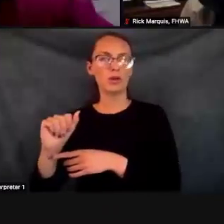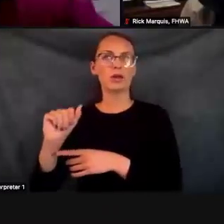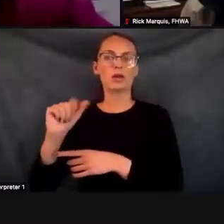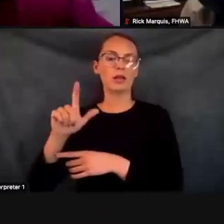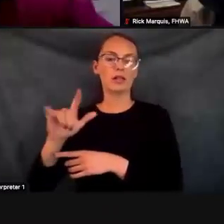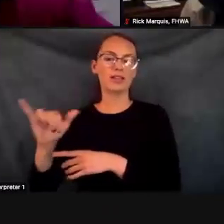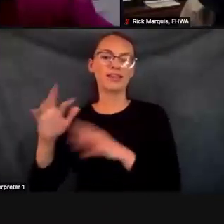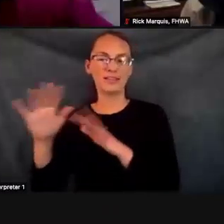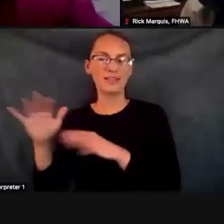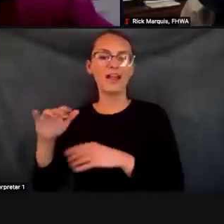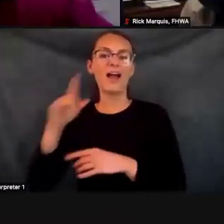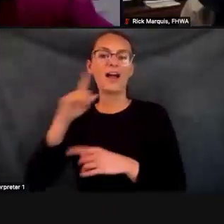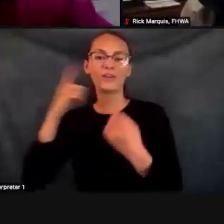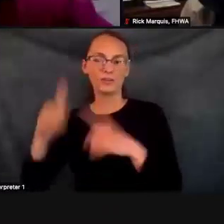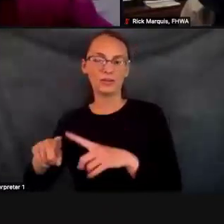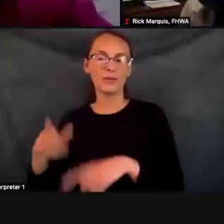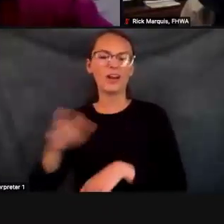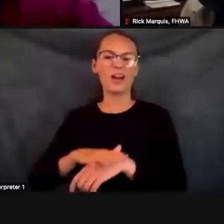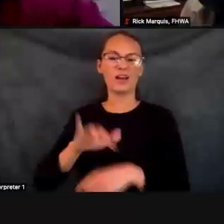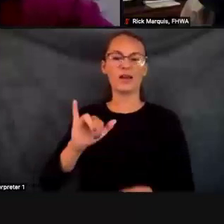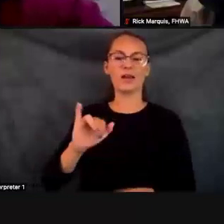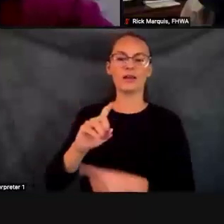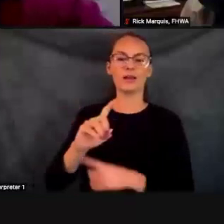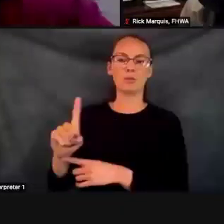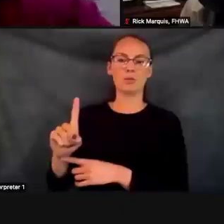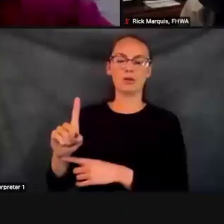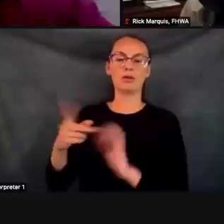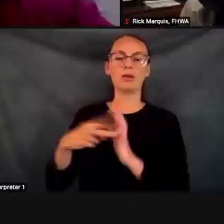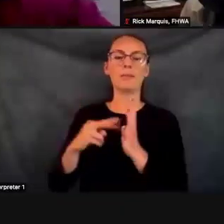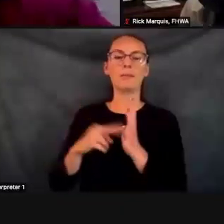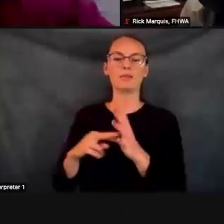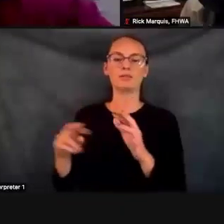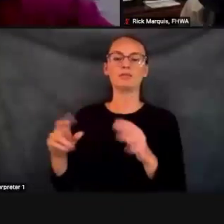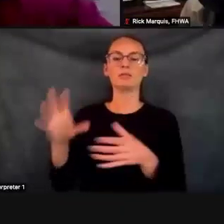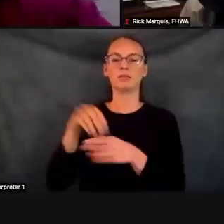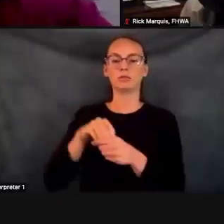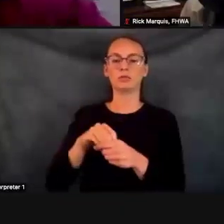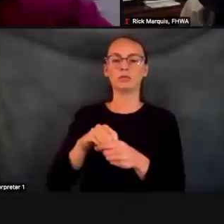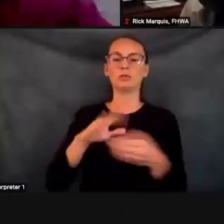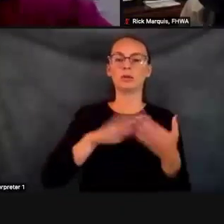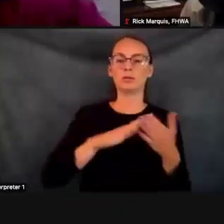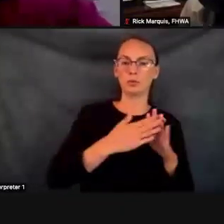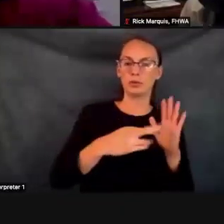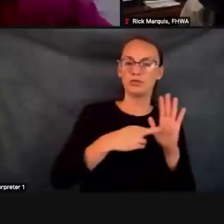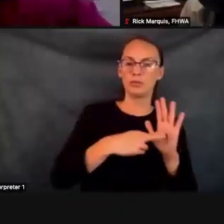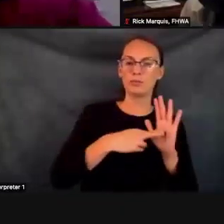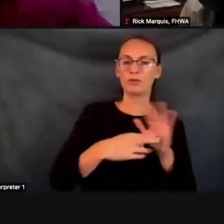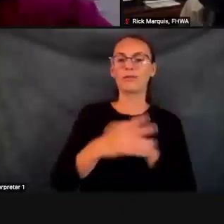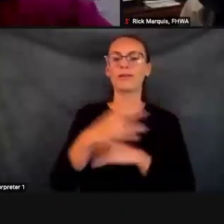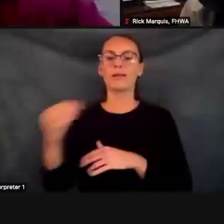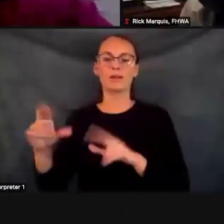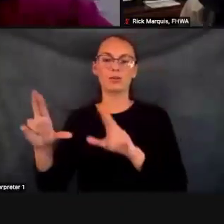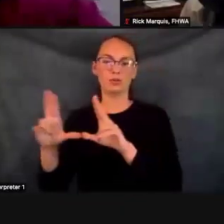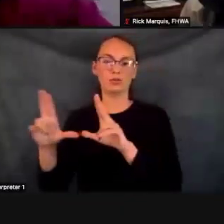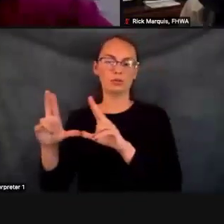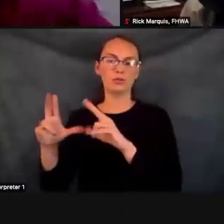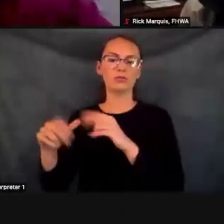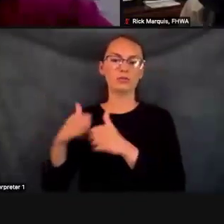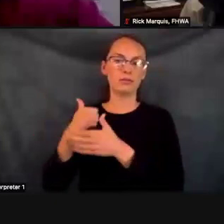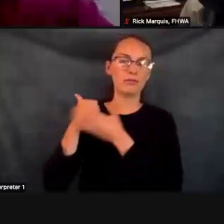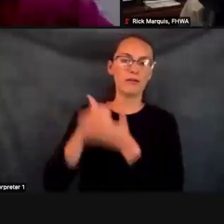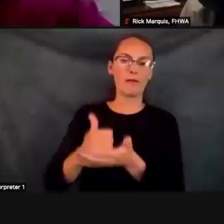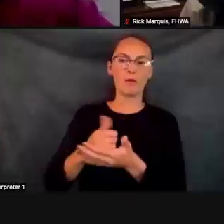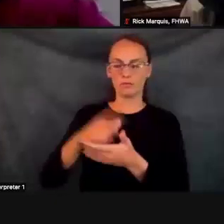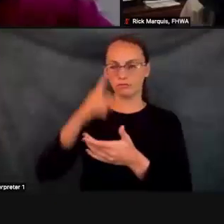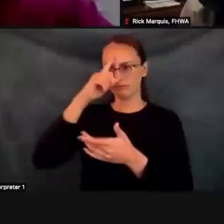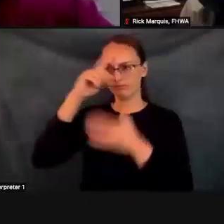CWAILA y su convenio sobre el I-81, que incluye a sindicatos y representantes comunitarios